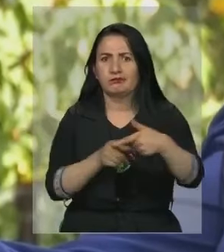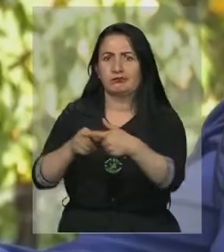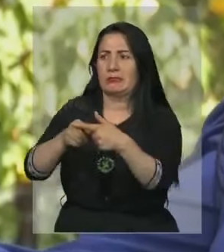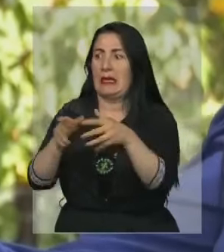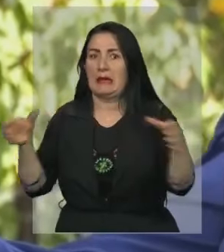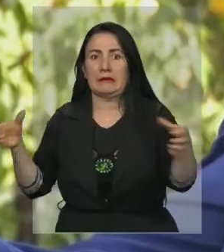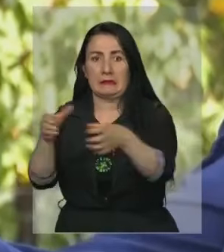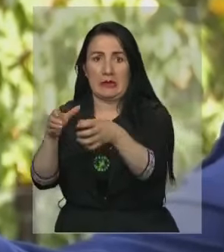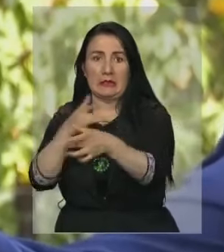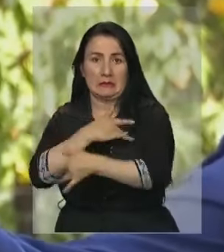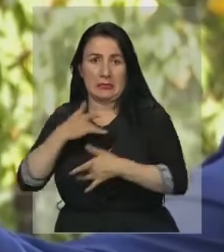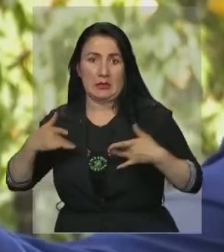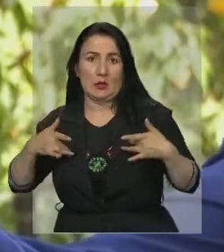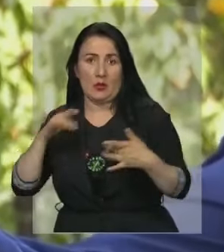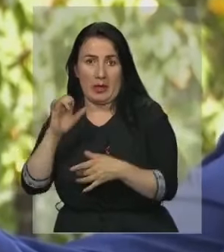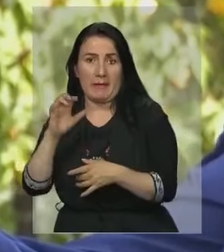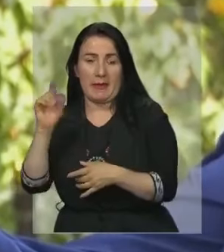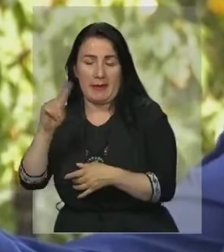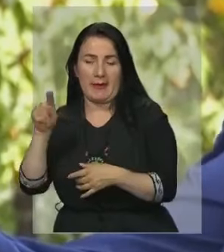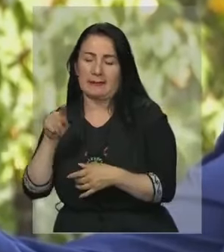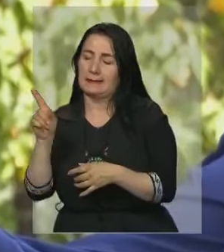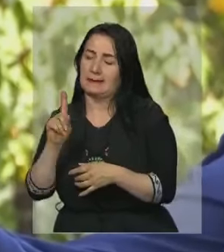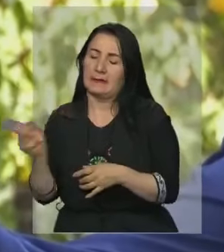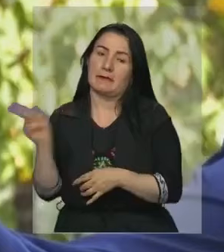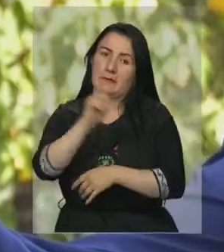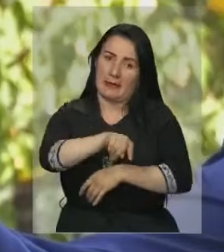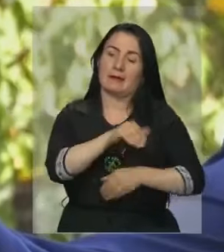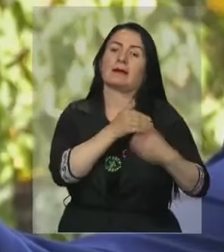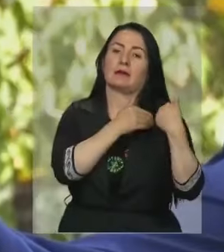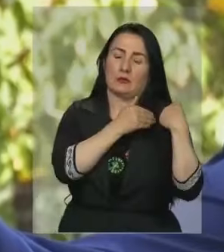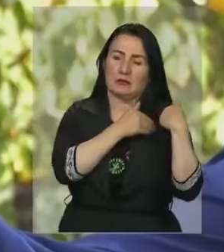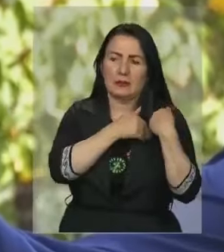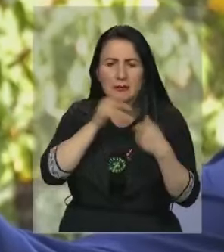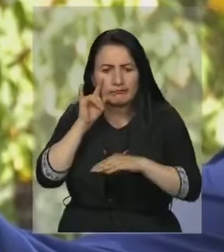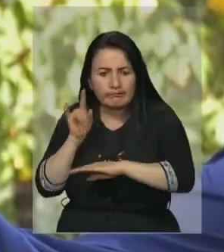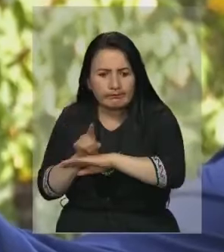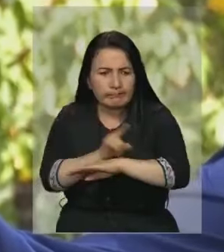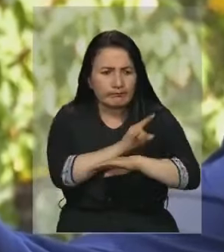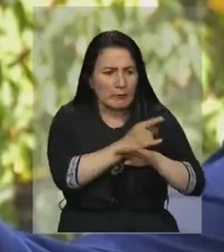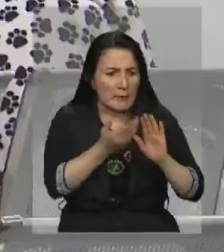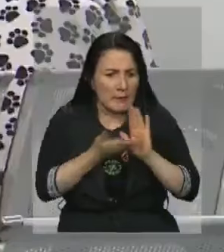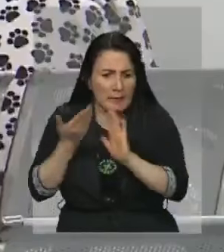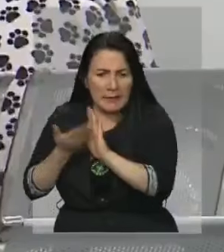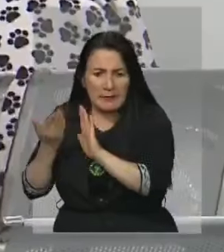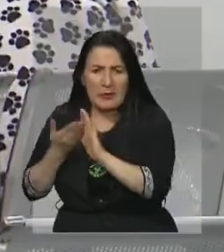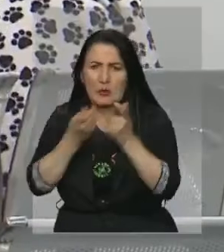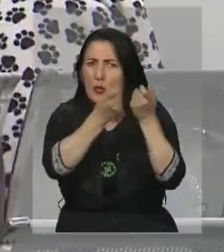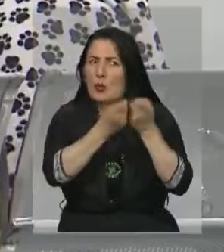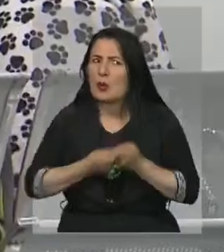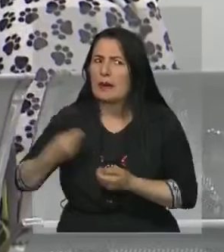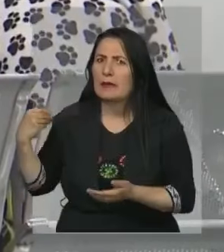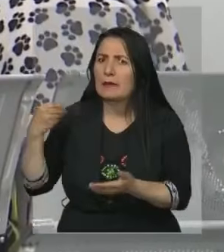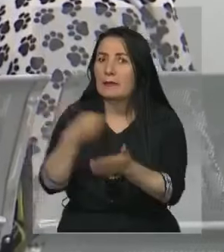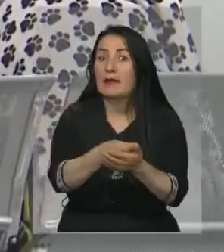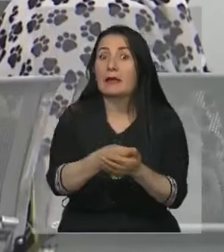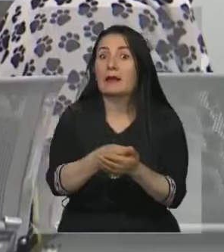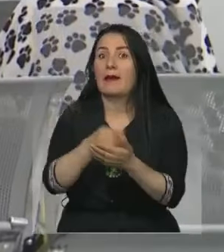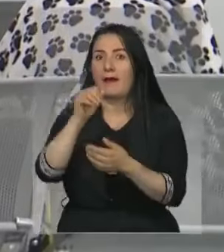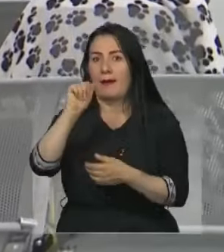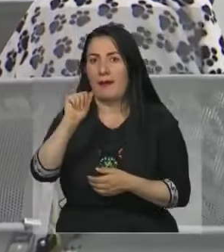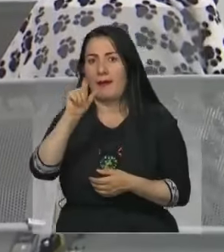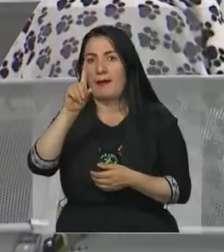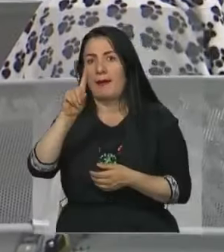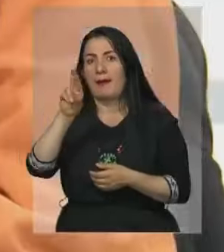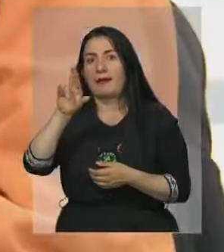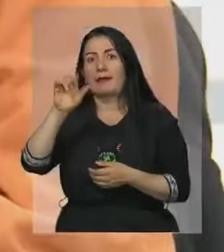EPS. Sin embargo, las EPS tienen la responsabilidad de revisar todas las cuentas que se van a pagar desde el ADRES. Se incluyen